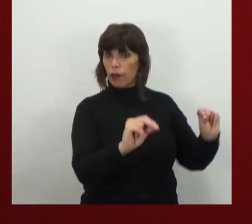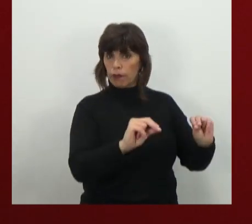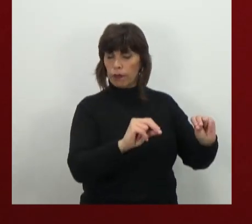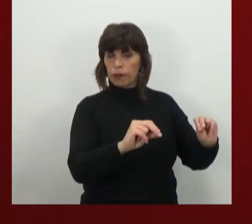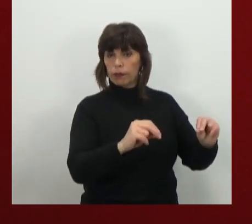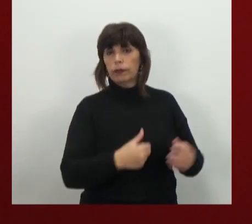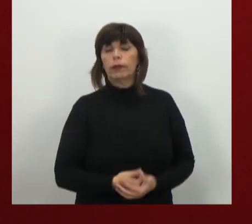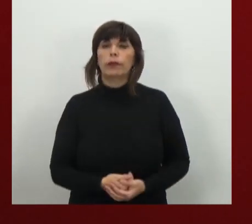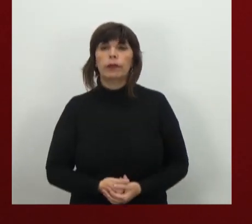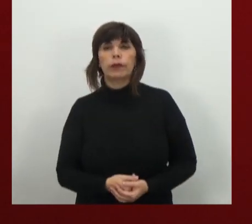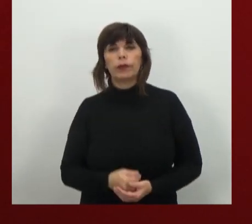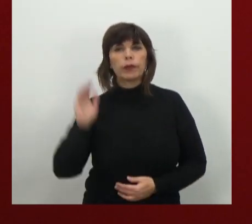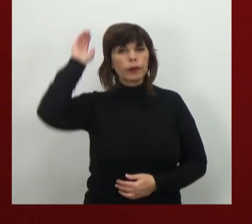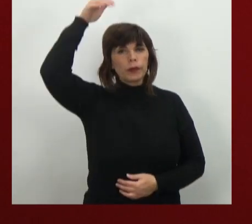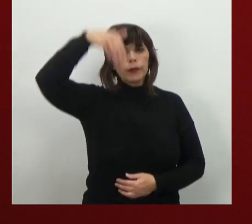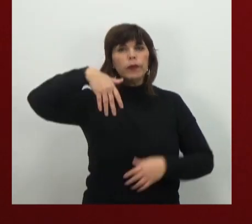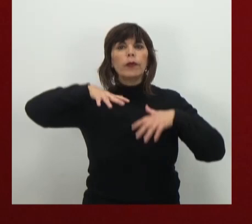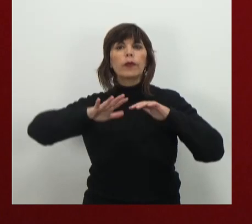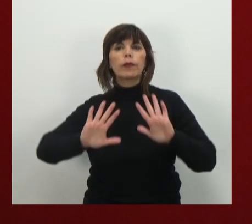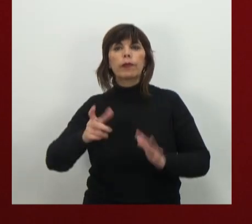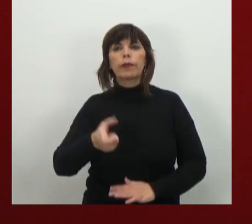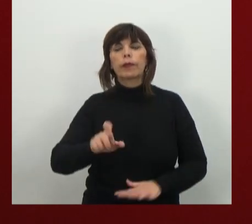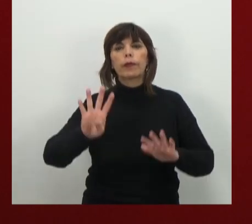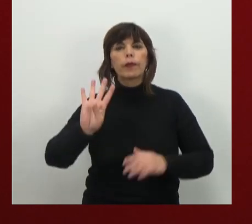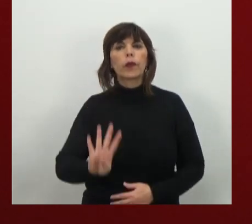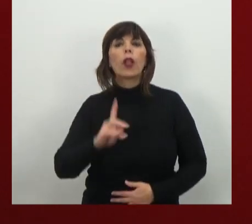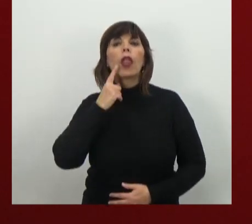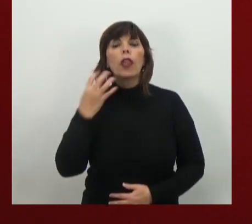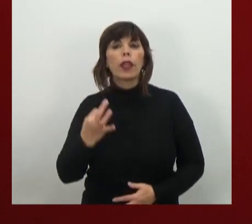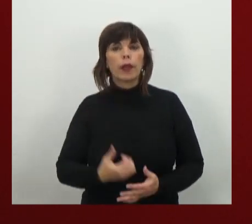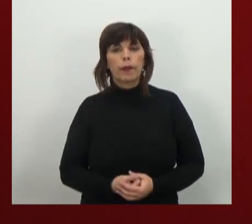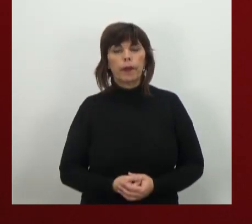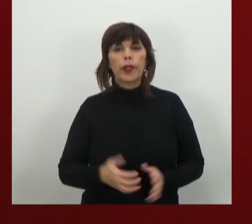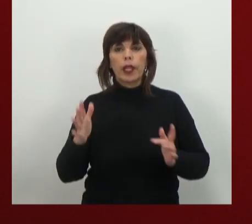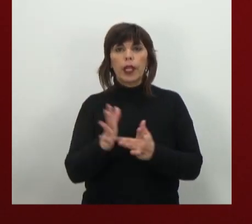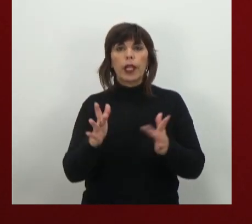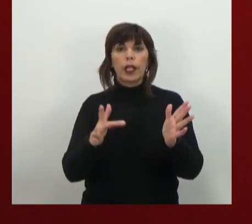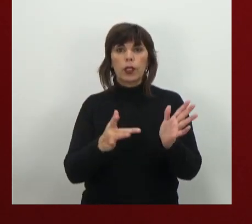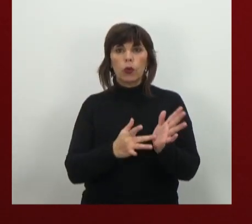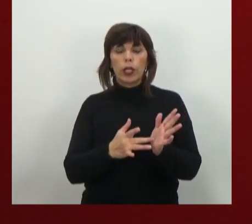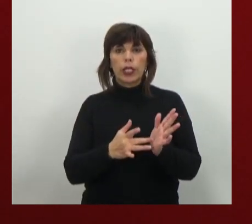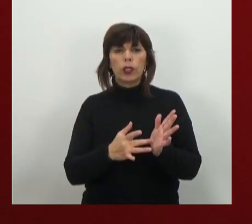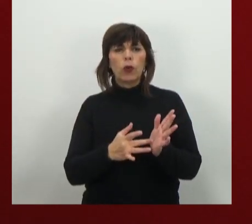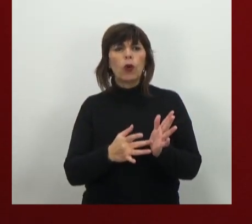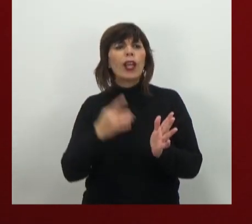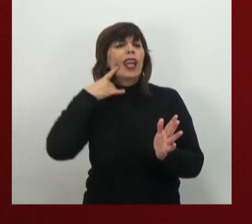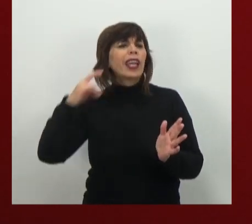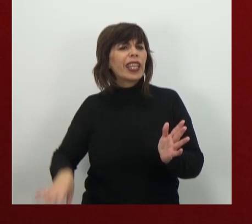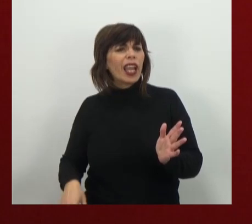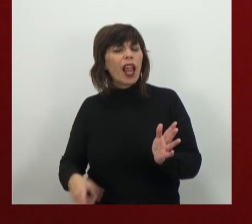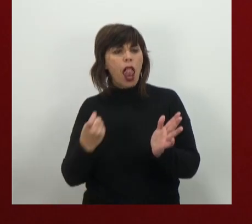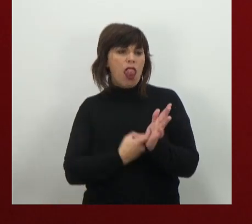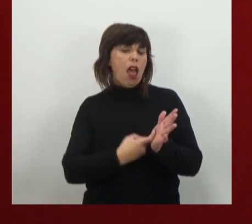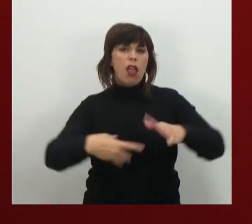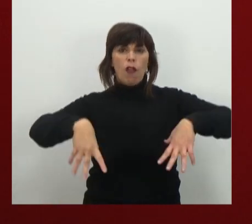dice Romanos 10, 4, Jesucristo es el fin de la ley. Si